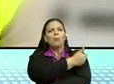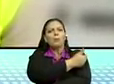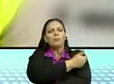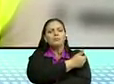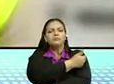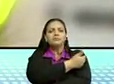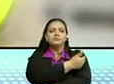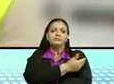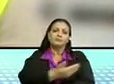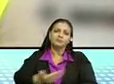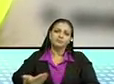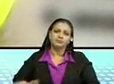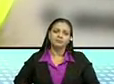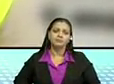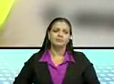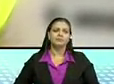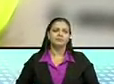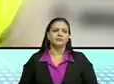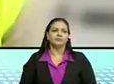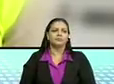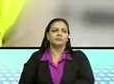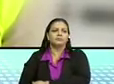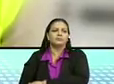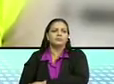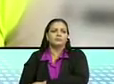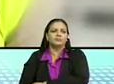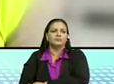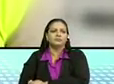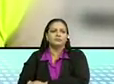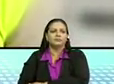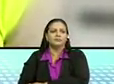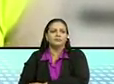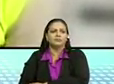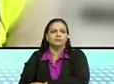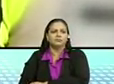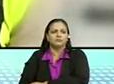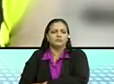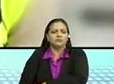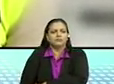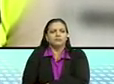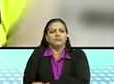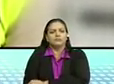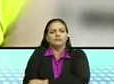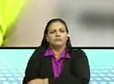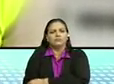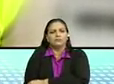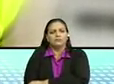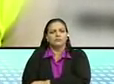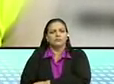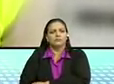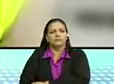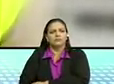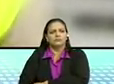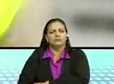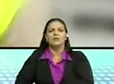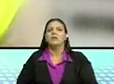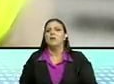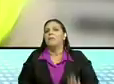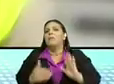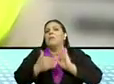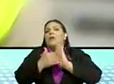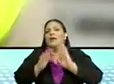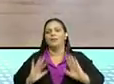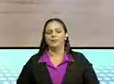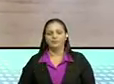buenas relaciones que puedan existir en nuestro círculo familiar. Usted como padre se ha atrevido a entrar al cuarto de su